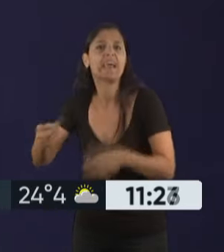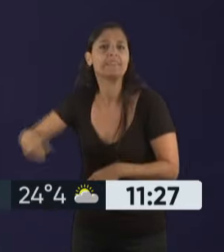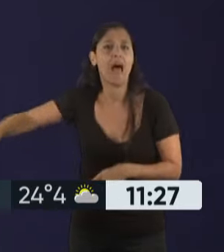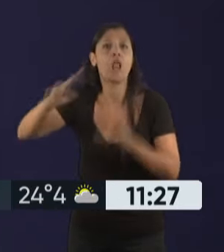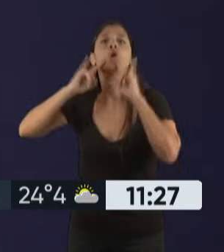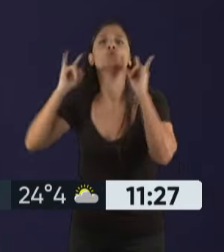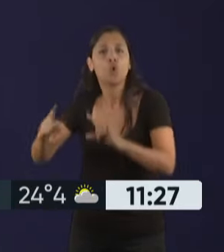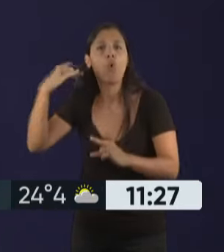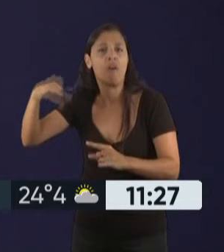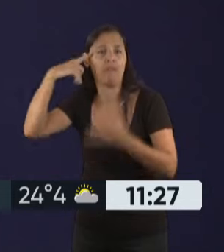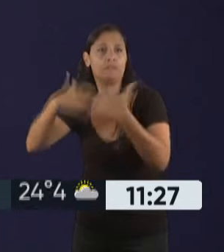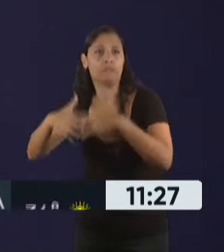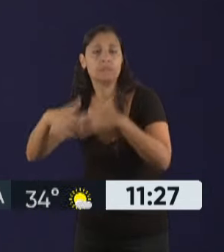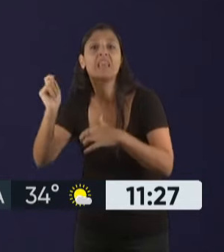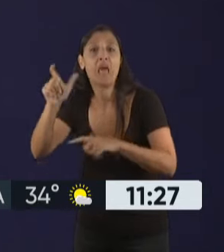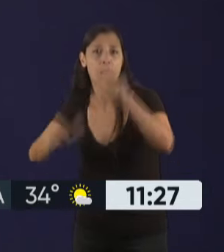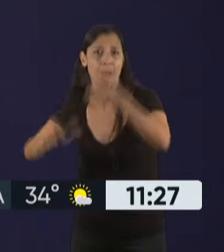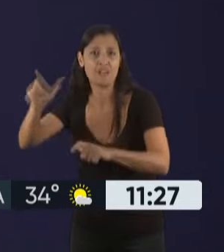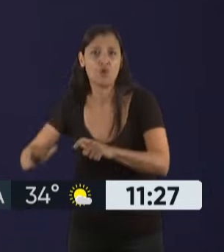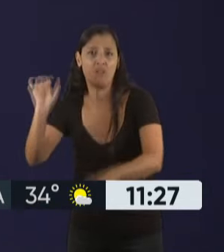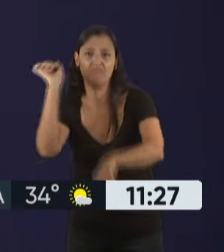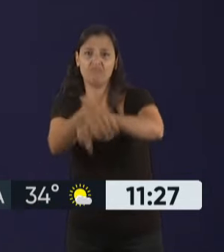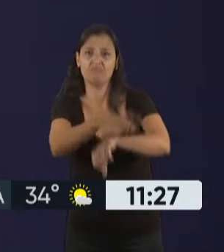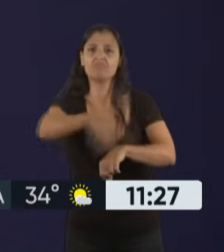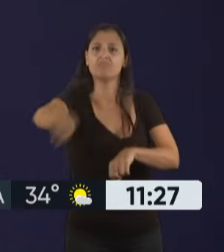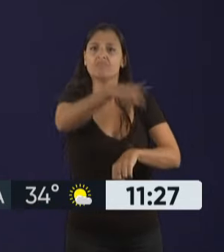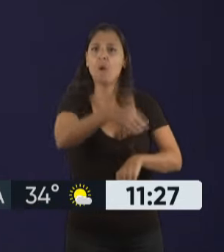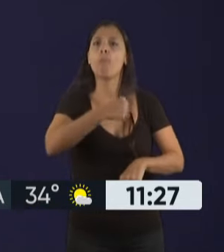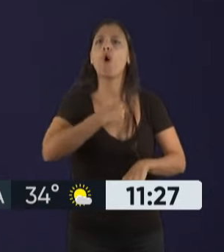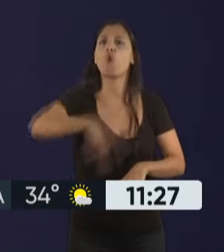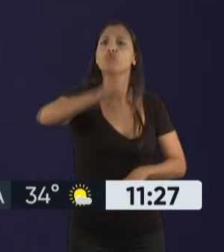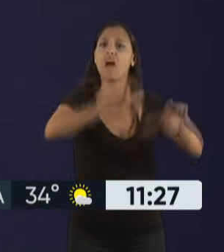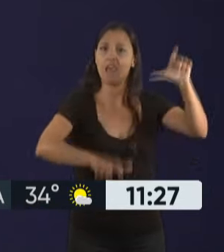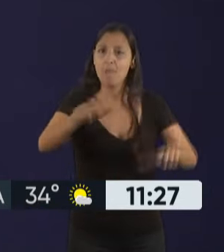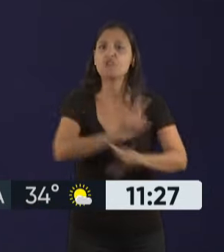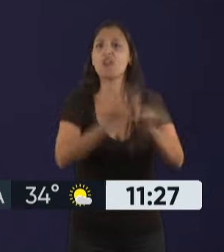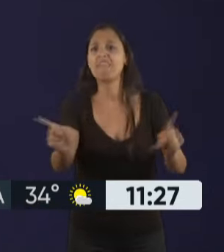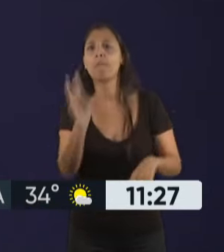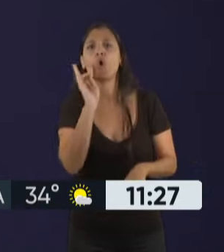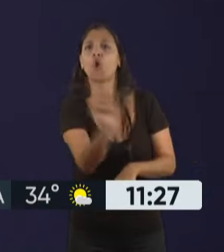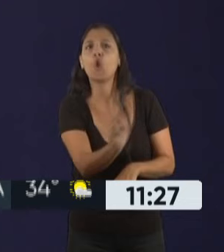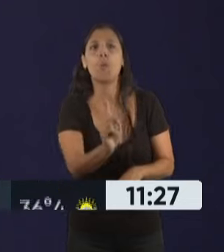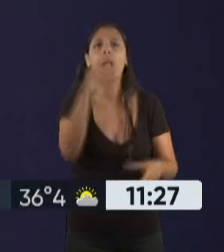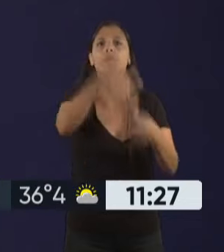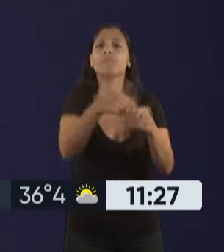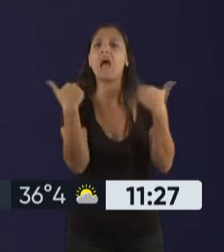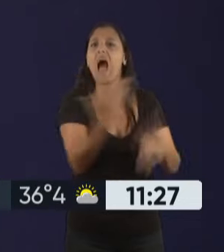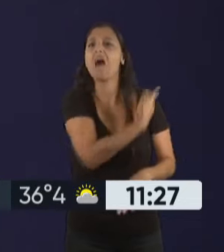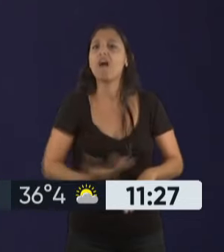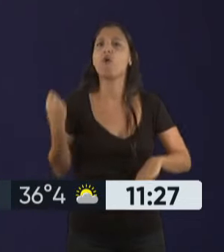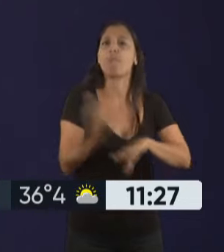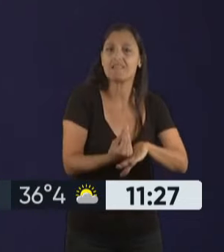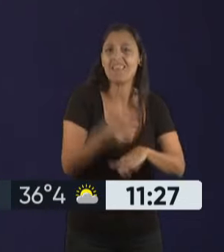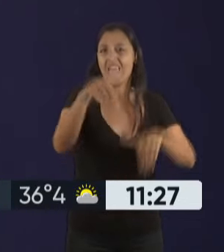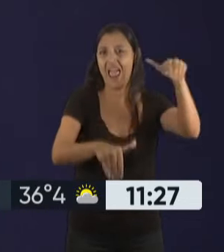la tienen que hacer los que no están escuchando a la gente los que no escucharon el resultado electoral y a a los que poco